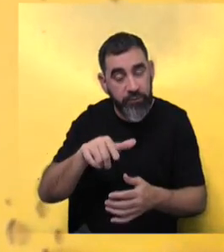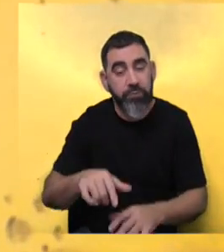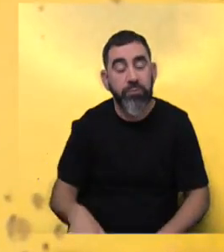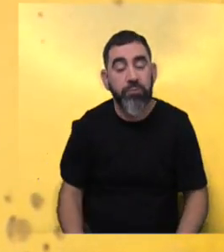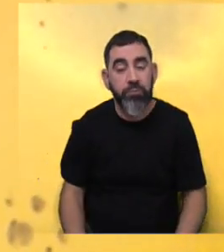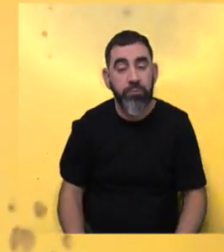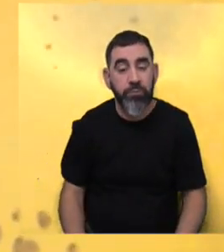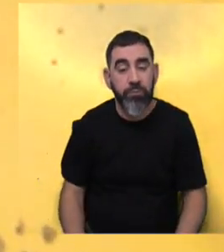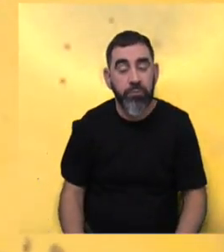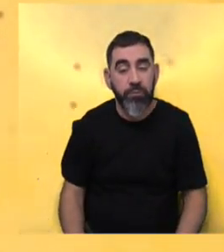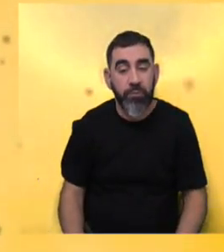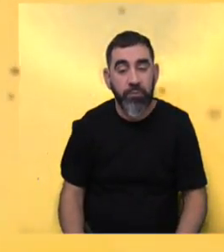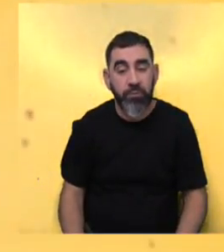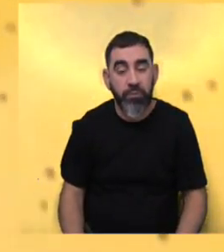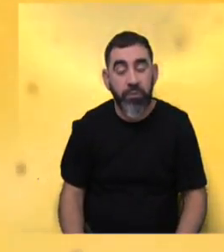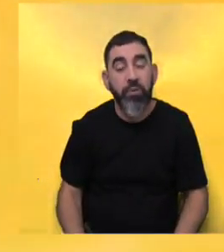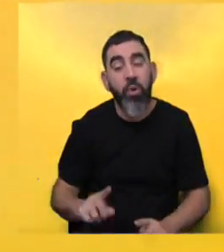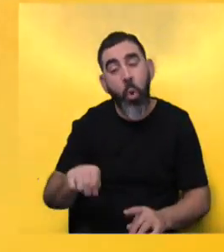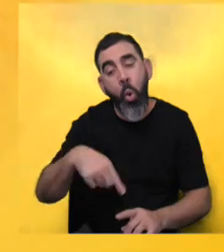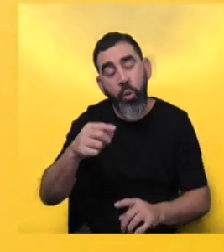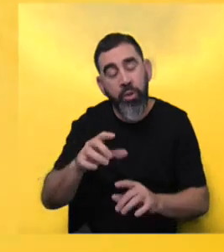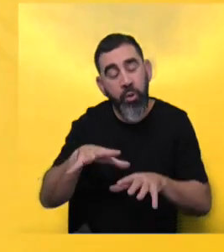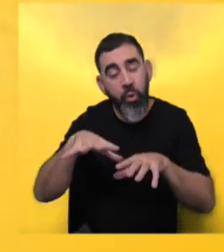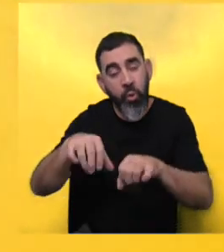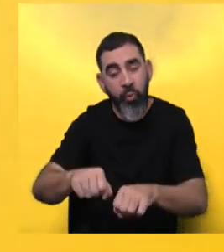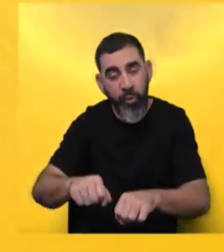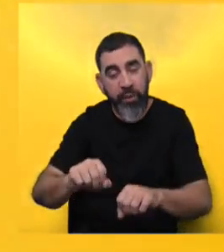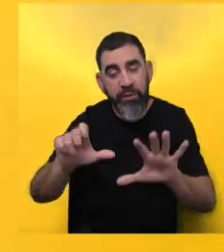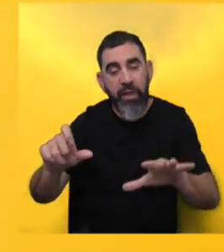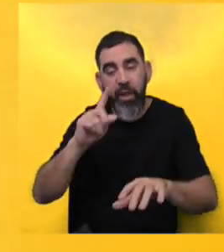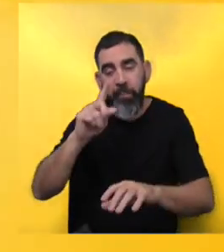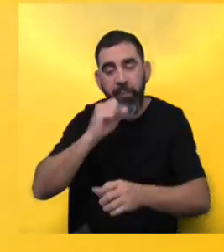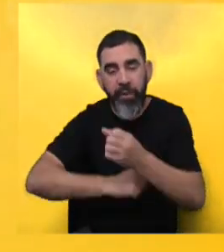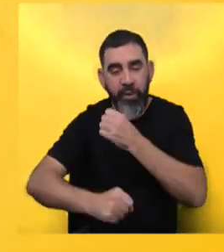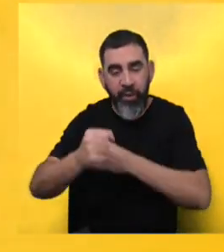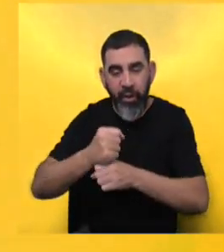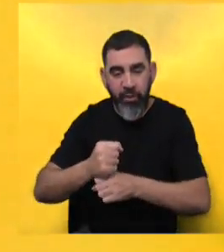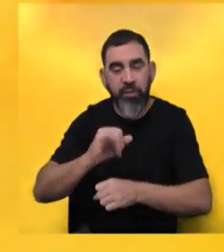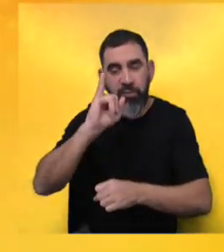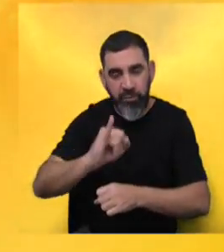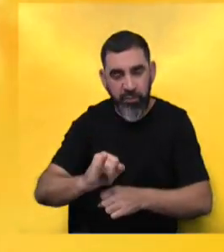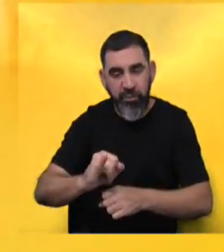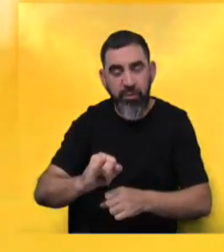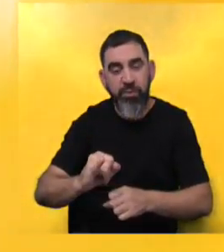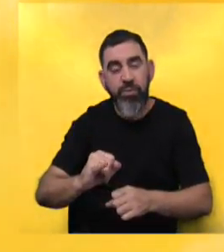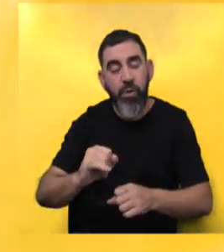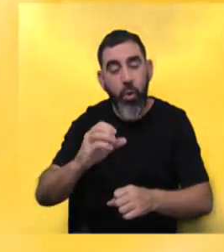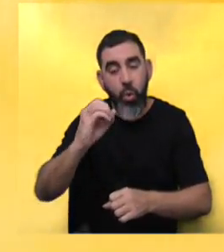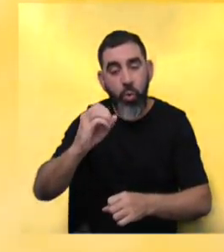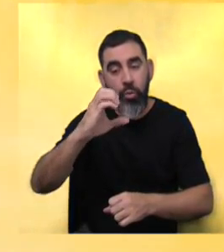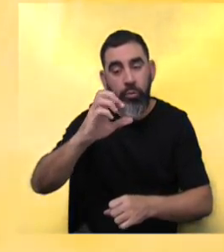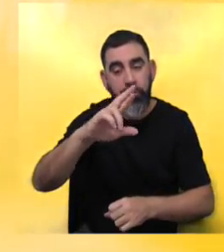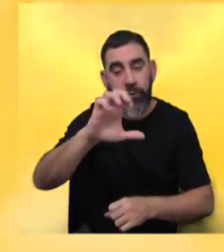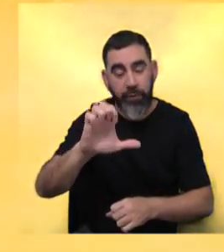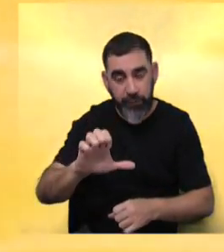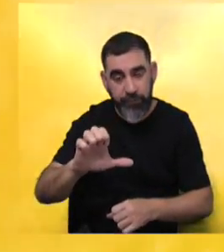de 11.000 años. Luego tenemos otra ocupación de 6.000 años. Es así, con restos de ocre, que decíamos,